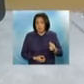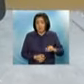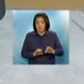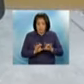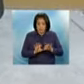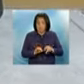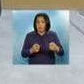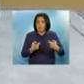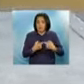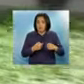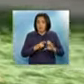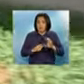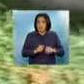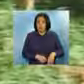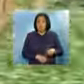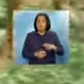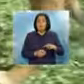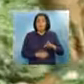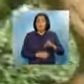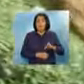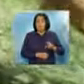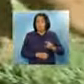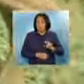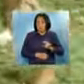al correo